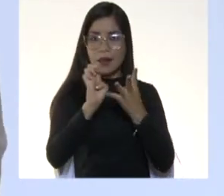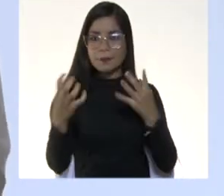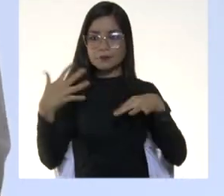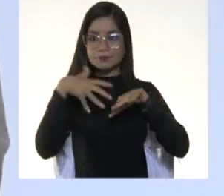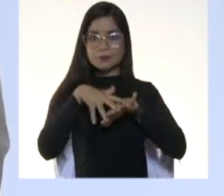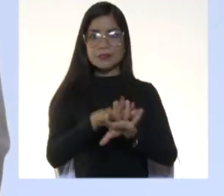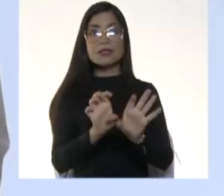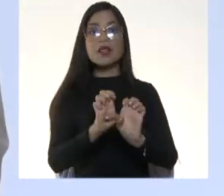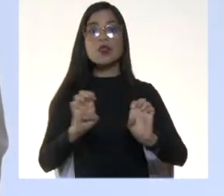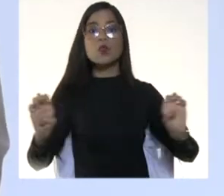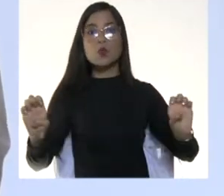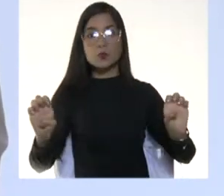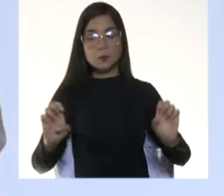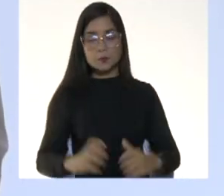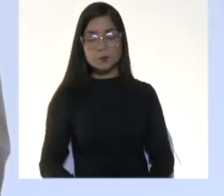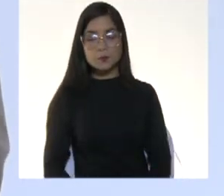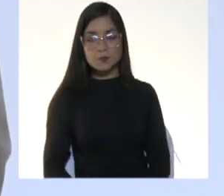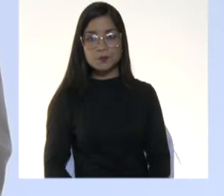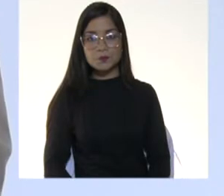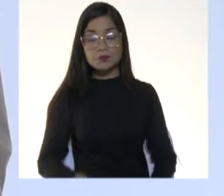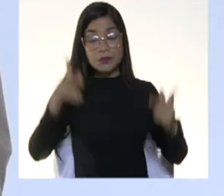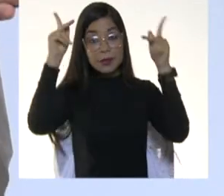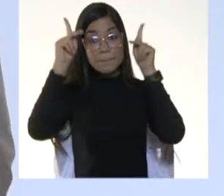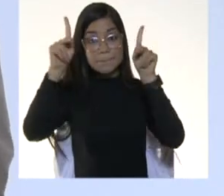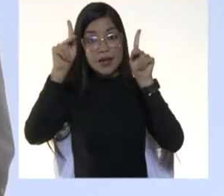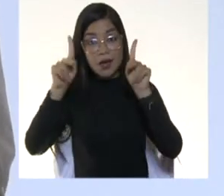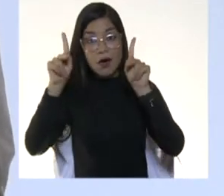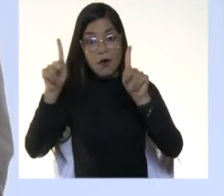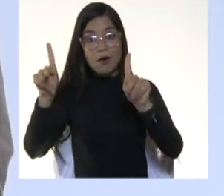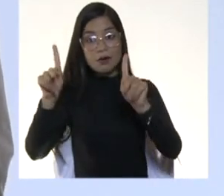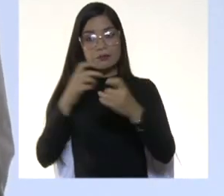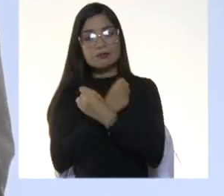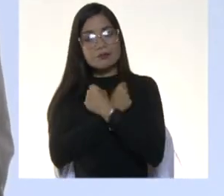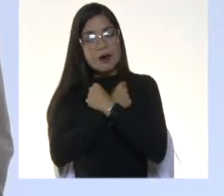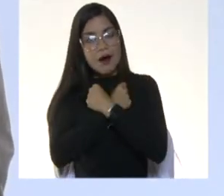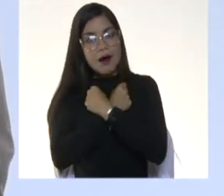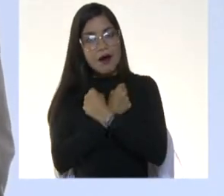la educación como tal. Entonces, pedagogía es un hecho de amor.